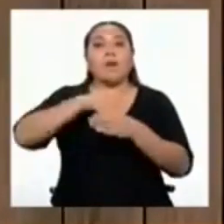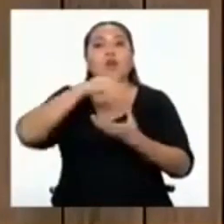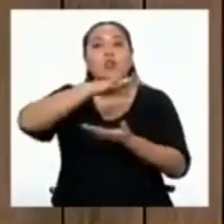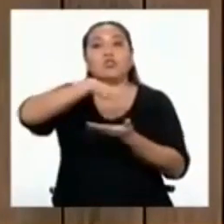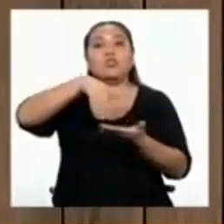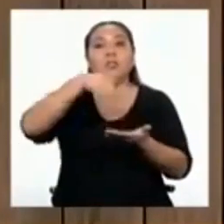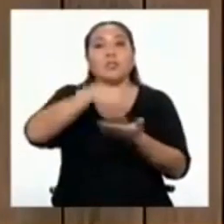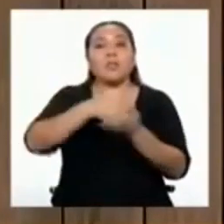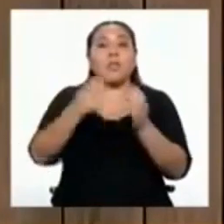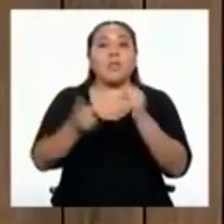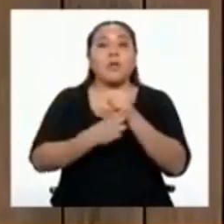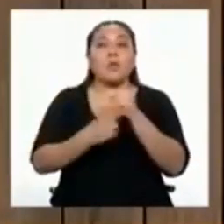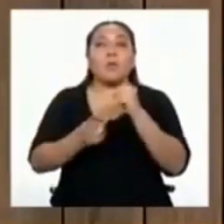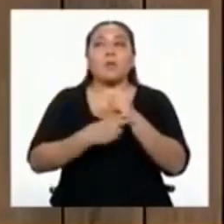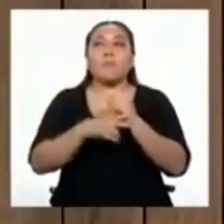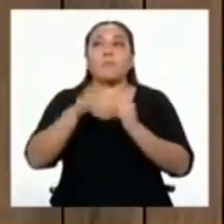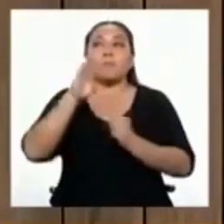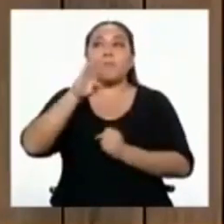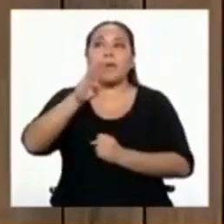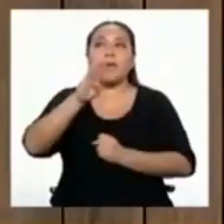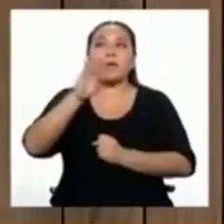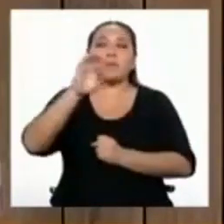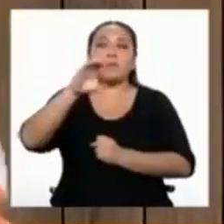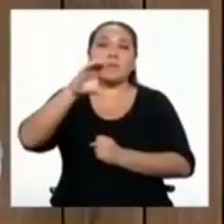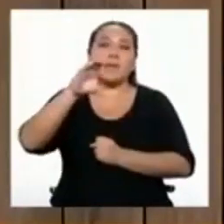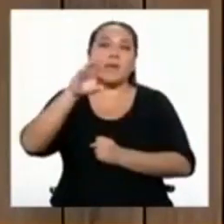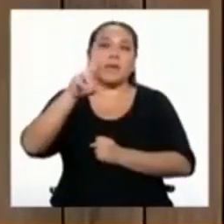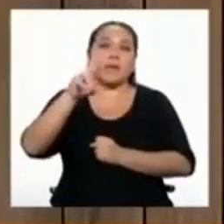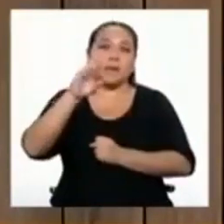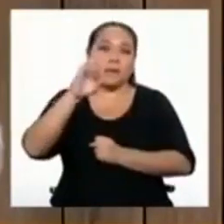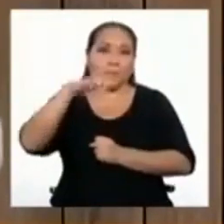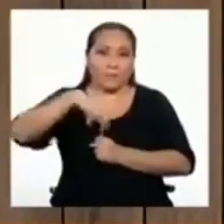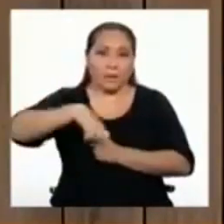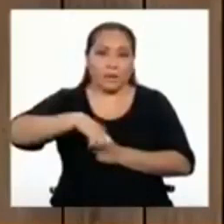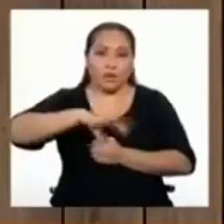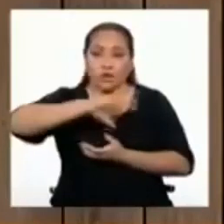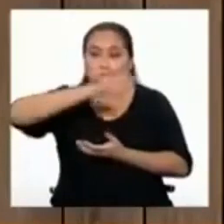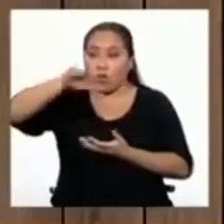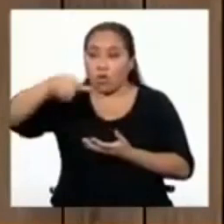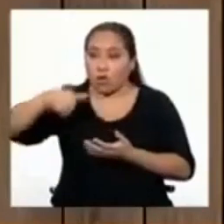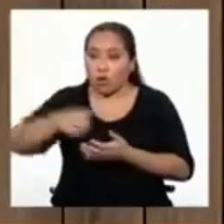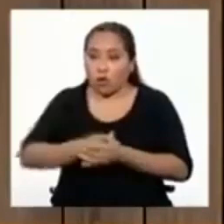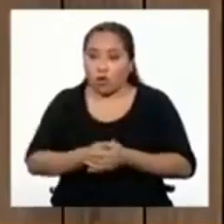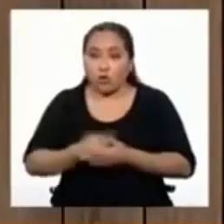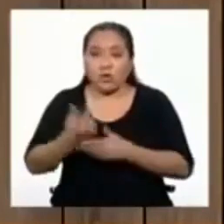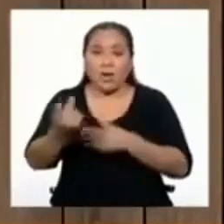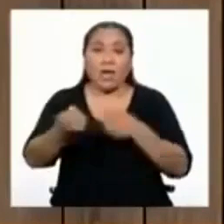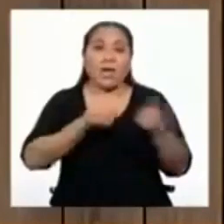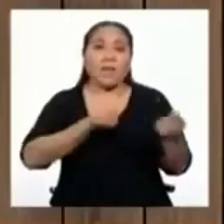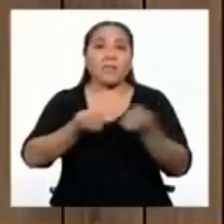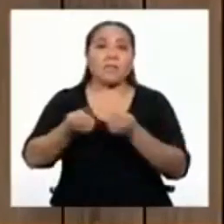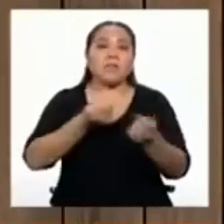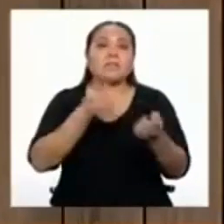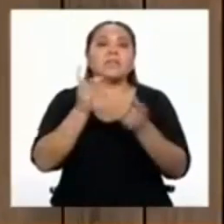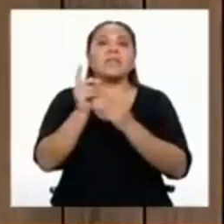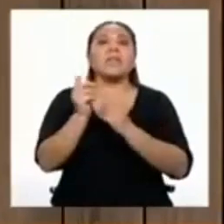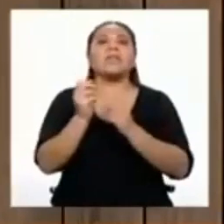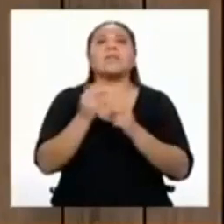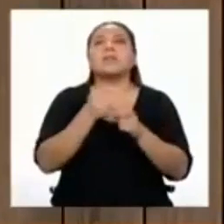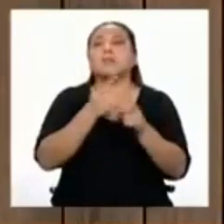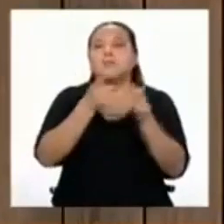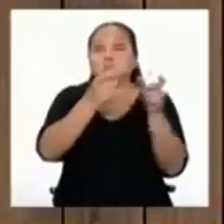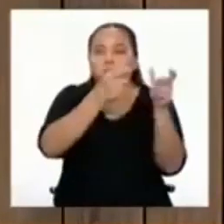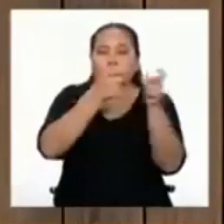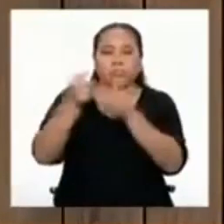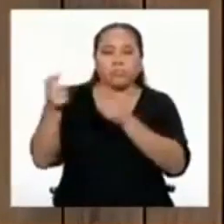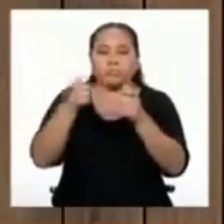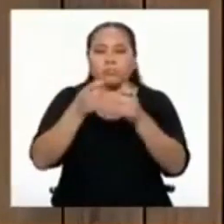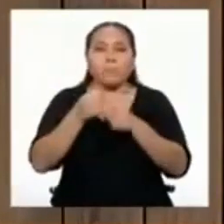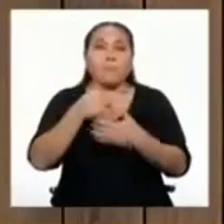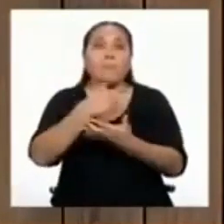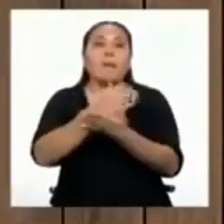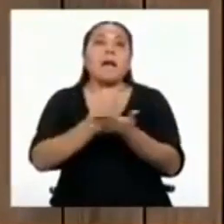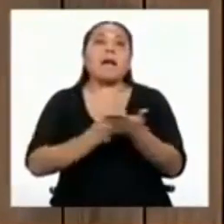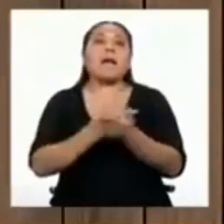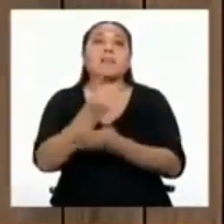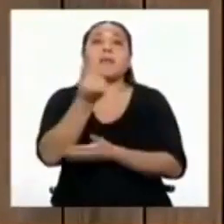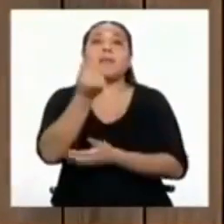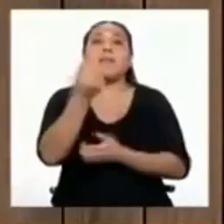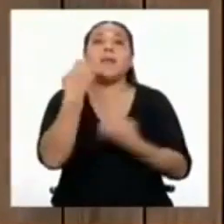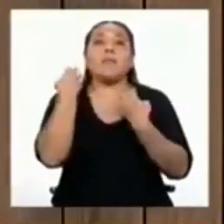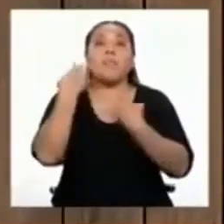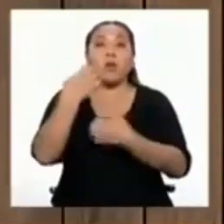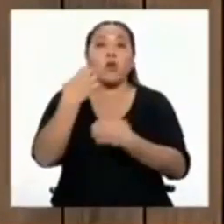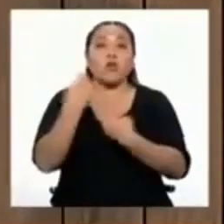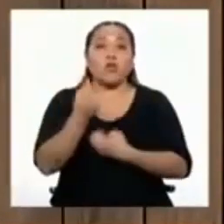Perú, BCRP. Todos ellos se encargan de administrar y regular aspectos de la economía que